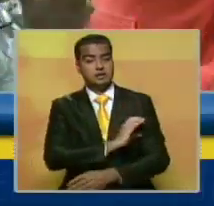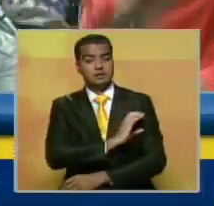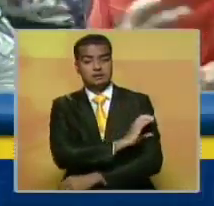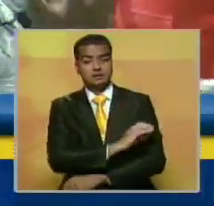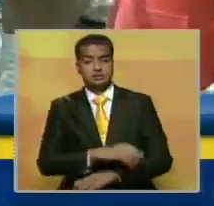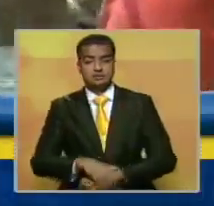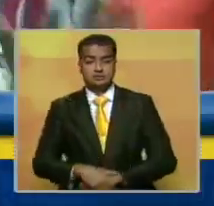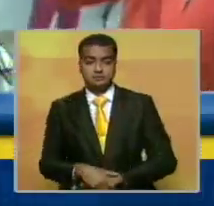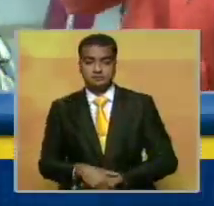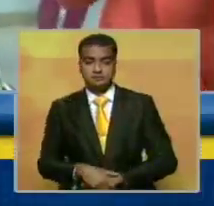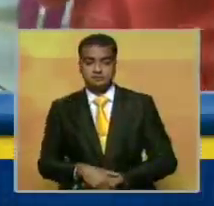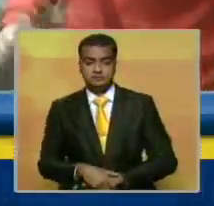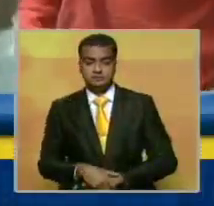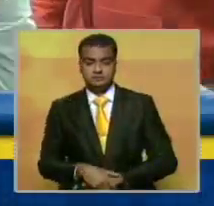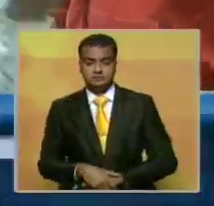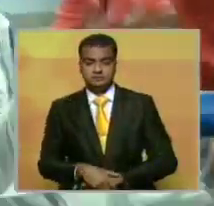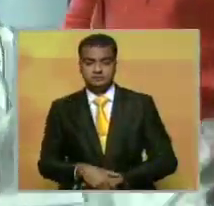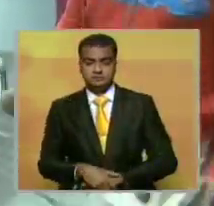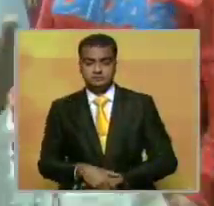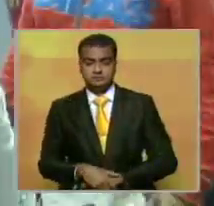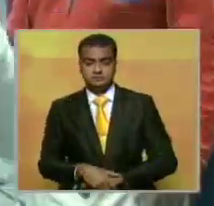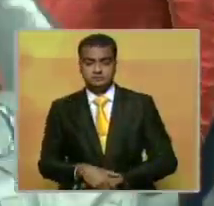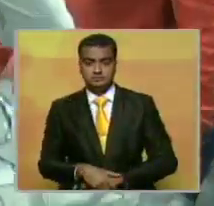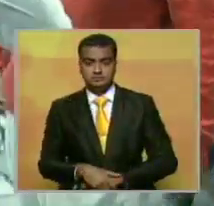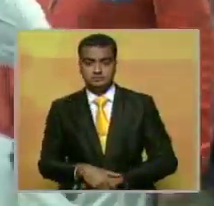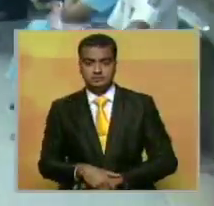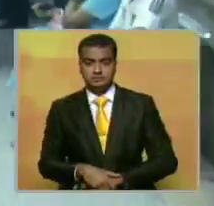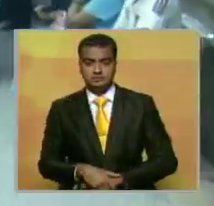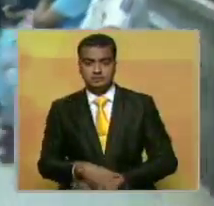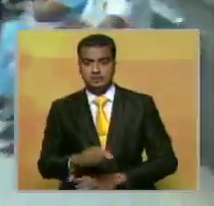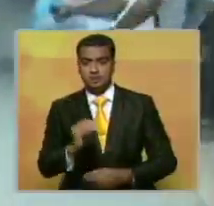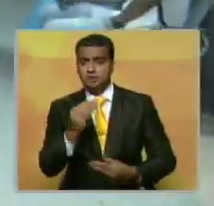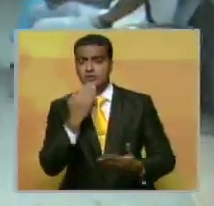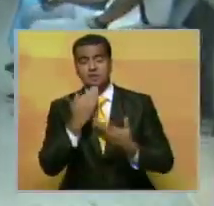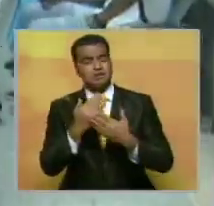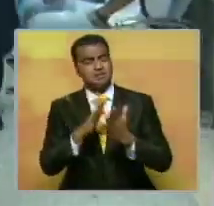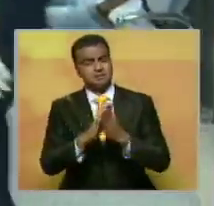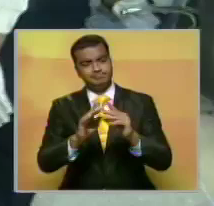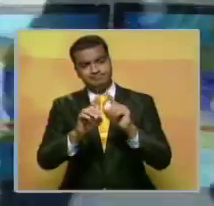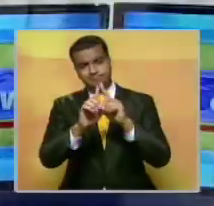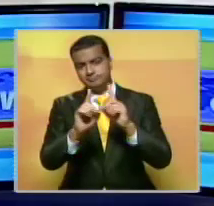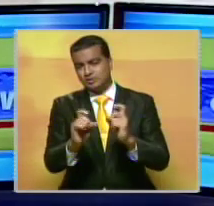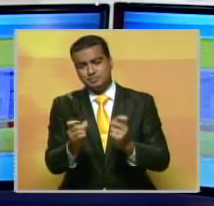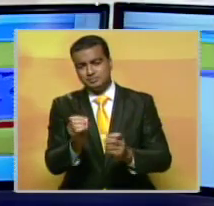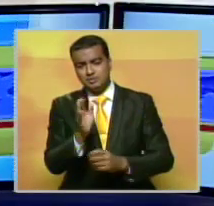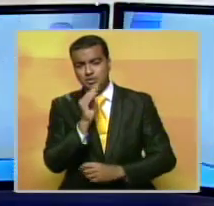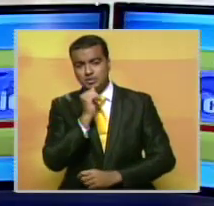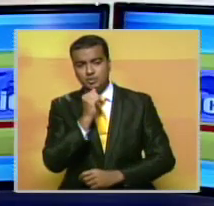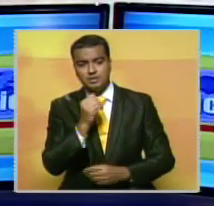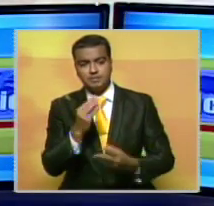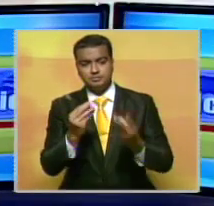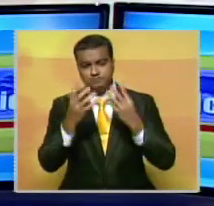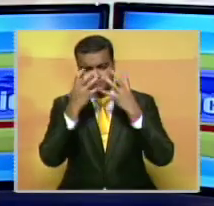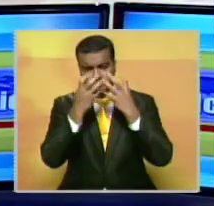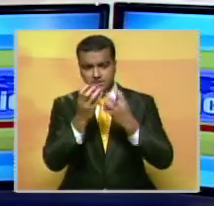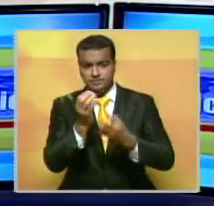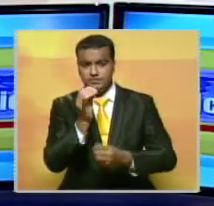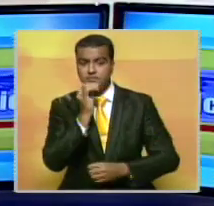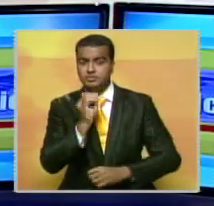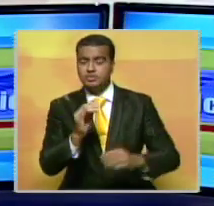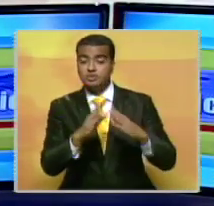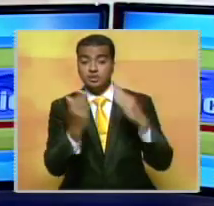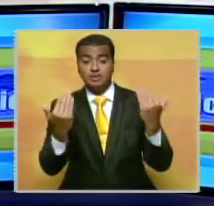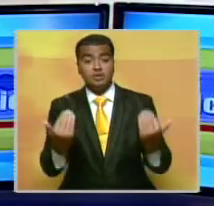clínico. Una pregunta, Eduardo. No, gracias, Randolfo. Lamentable información con todos los detalles que hasta